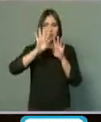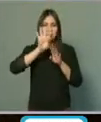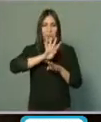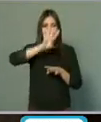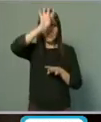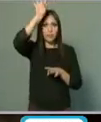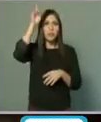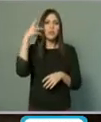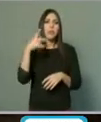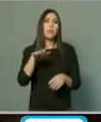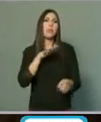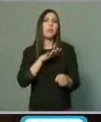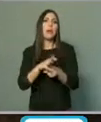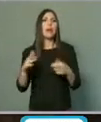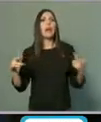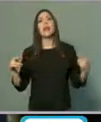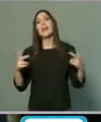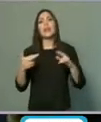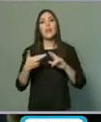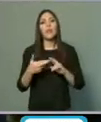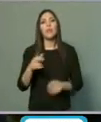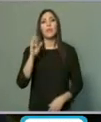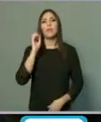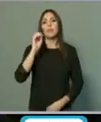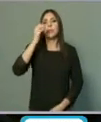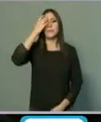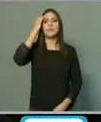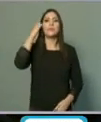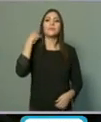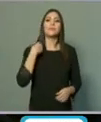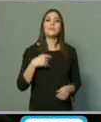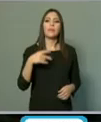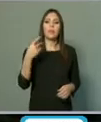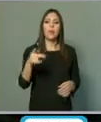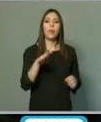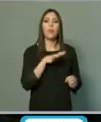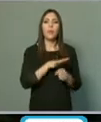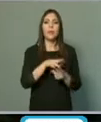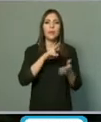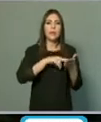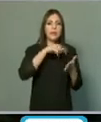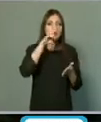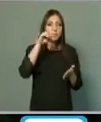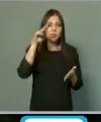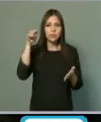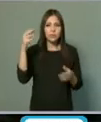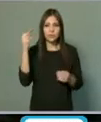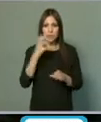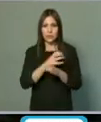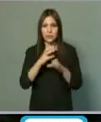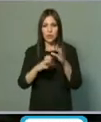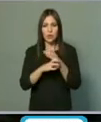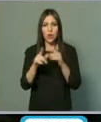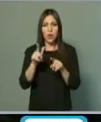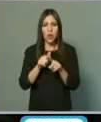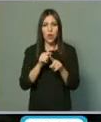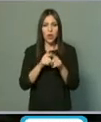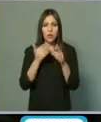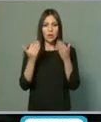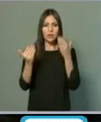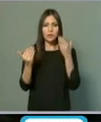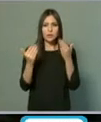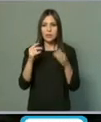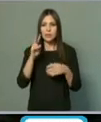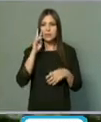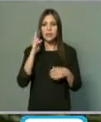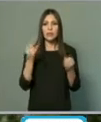tipo de religioso. También es cierto que la calidad de la pintura y además la intensidad de los colores nos habla también